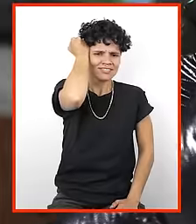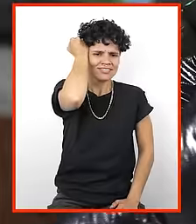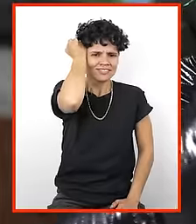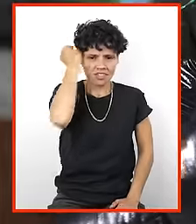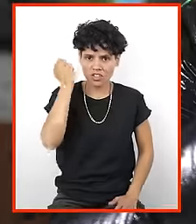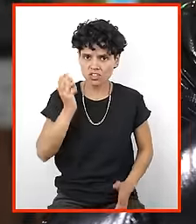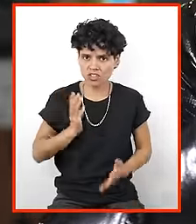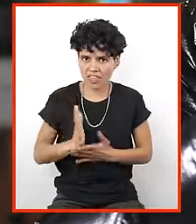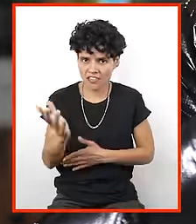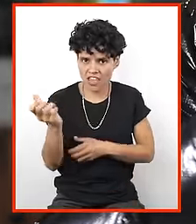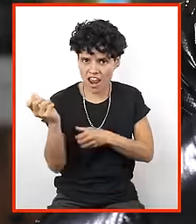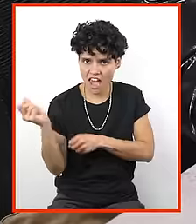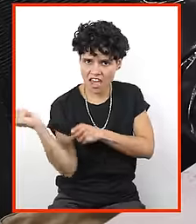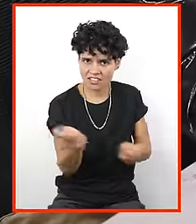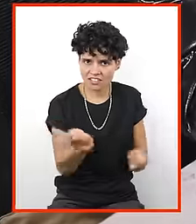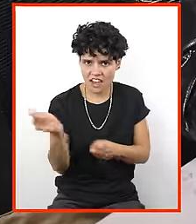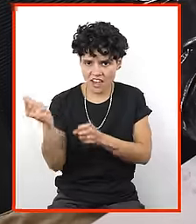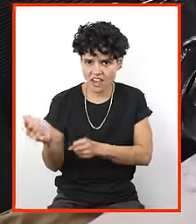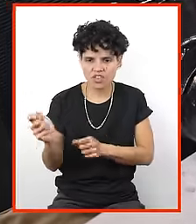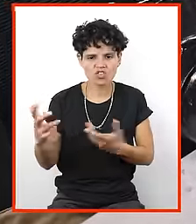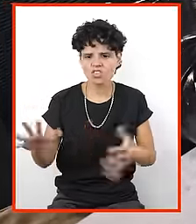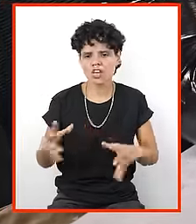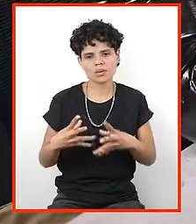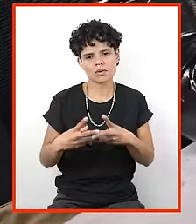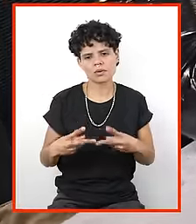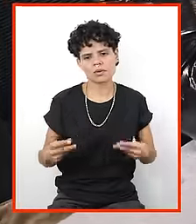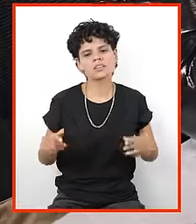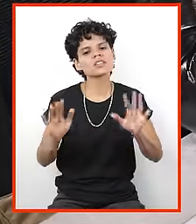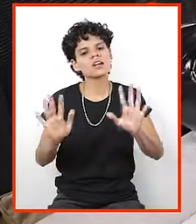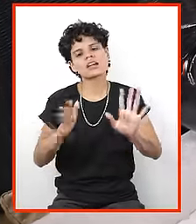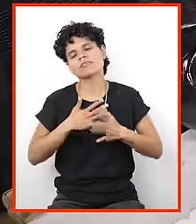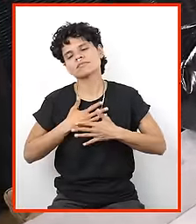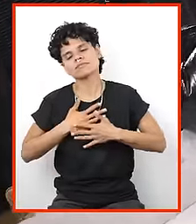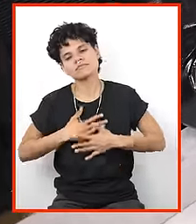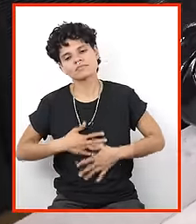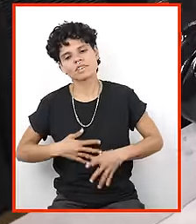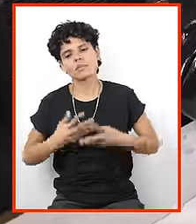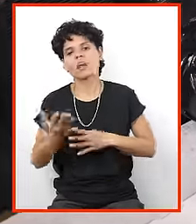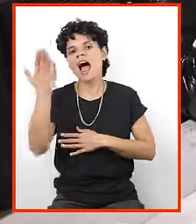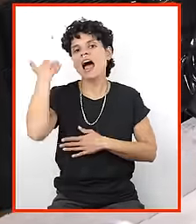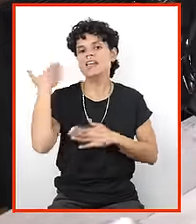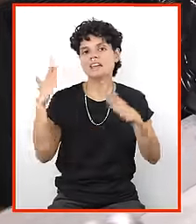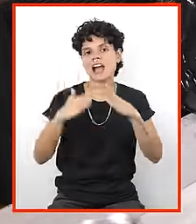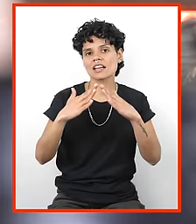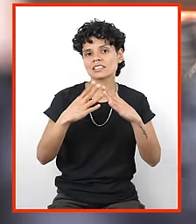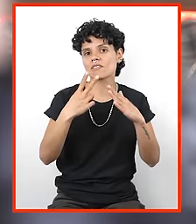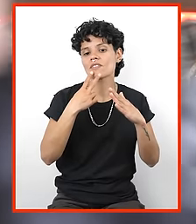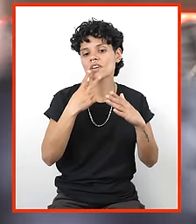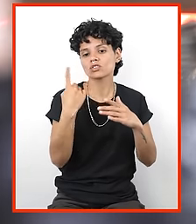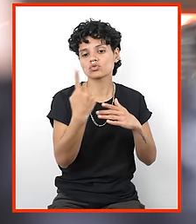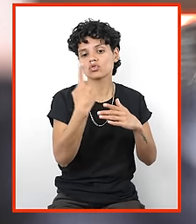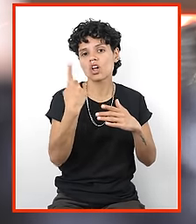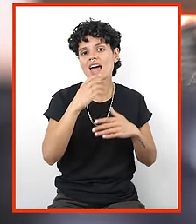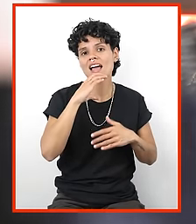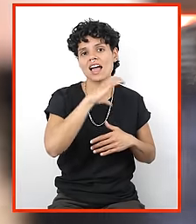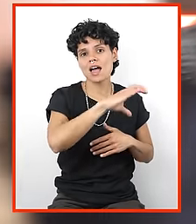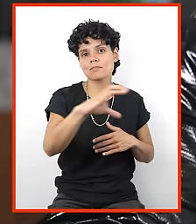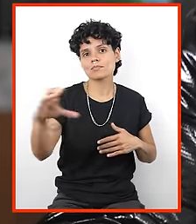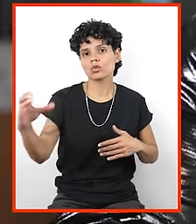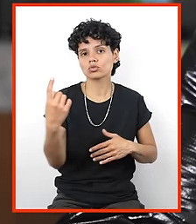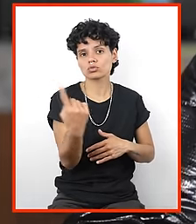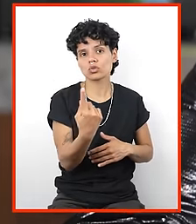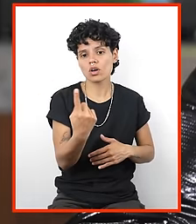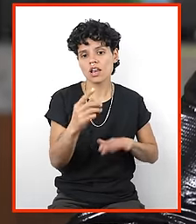Sí, ¿aún duermes con un hacha bajo la almohada o ya eso lo superaste? No, lo superé. Porque lo superé. Vivía sola. En, como un, en el campo. En el